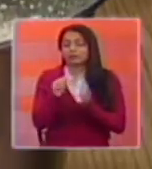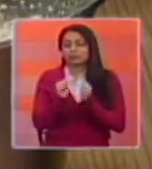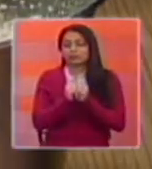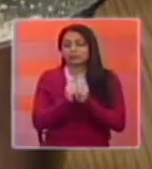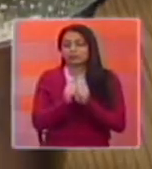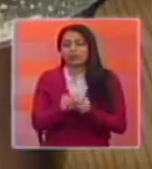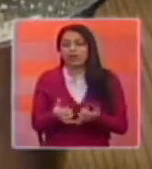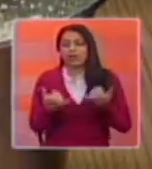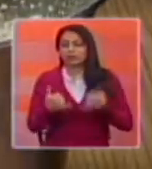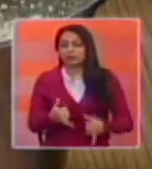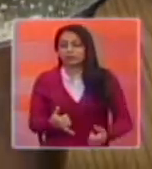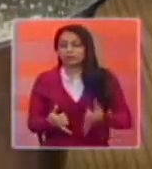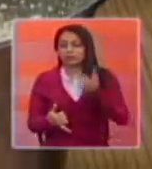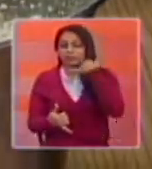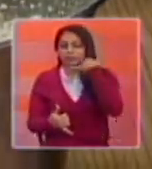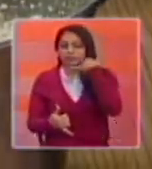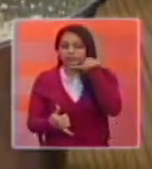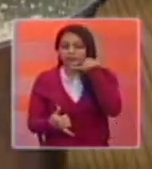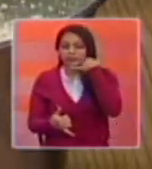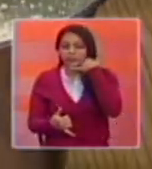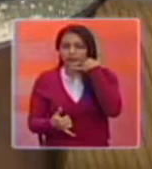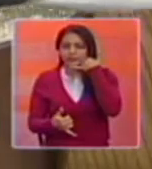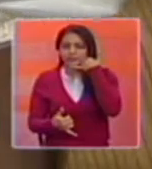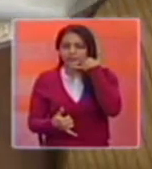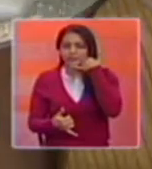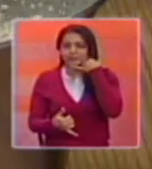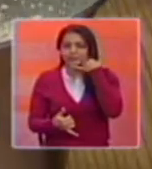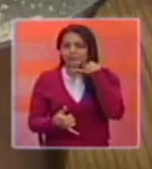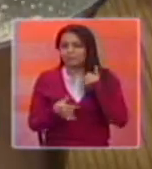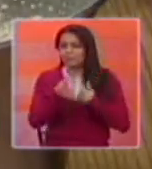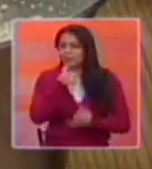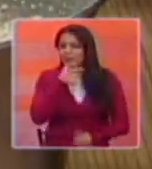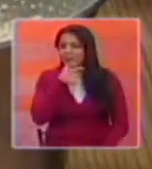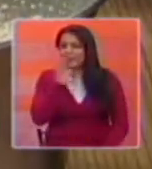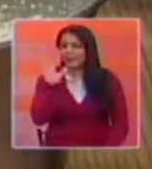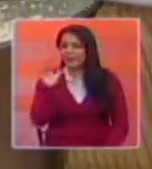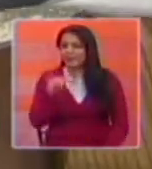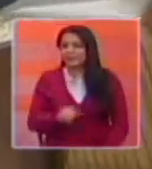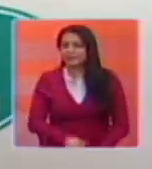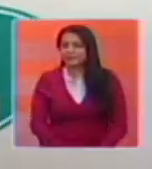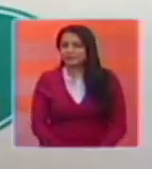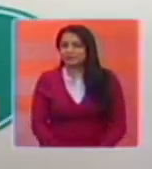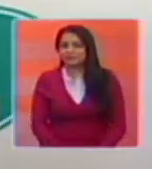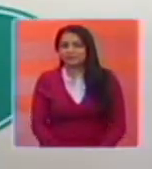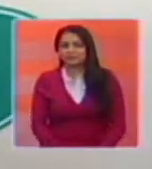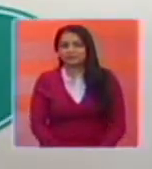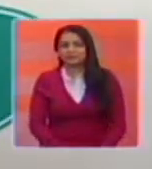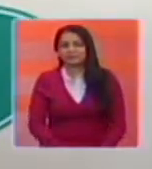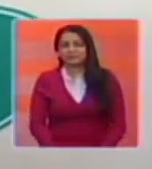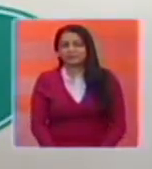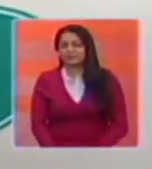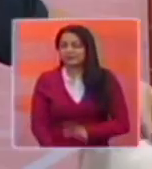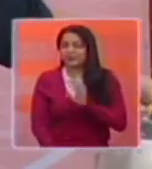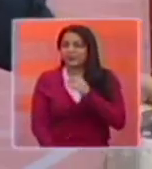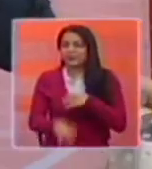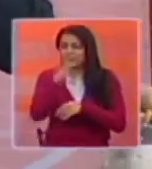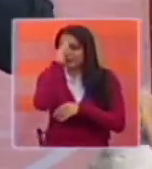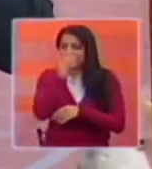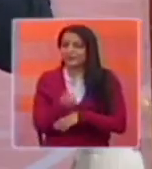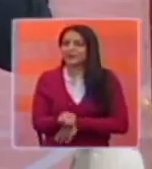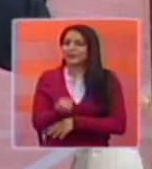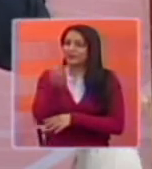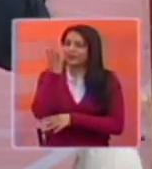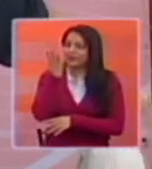Tenemos una llamadita y vamos a recibir. Hola, ¿quién está en la línea? Aló, muy buenos días, niña Bianchi. Nilo Ayala